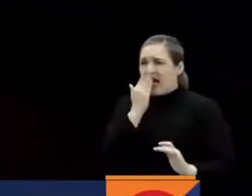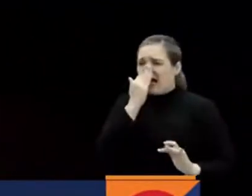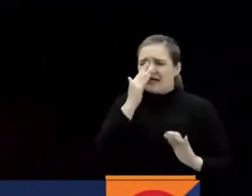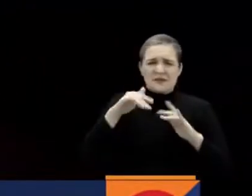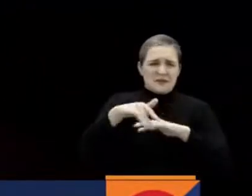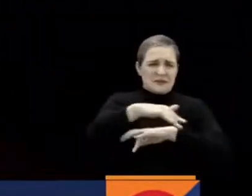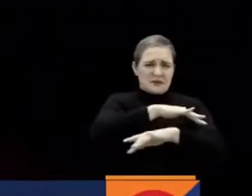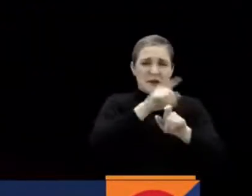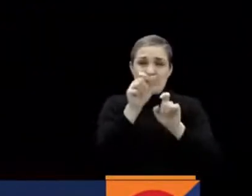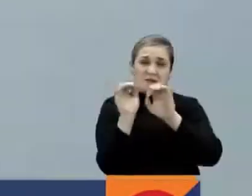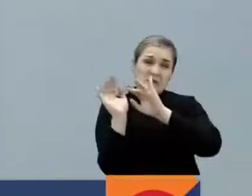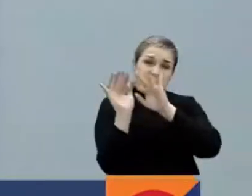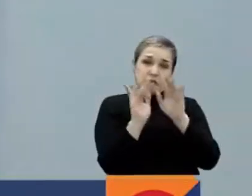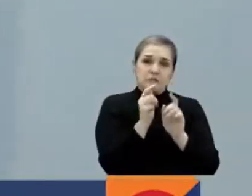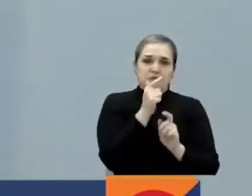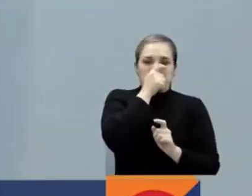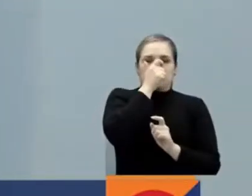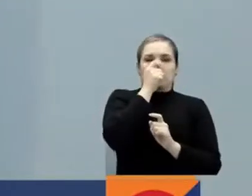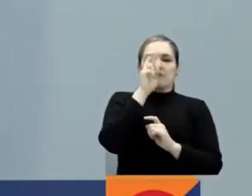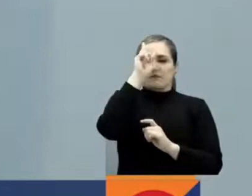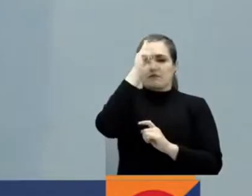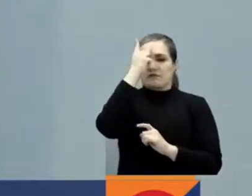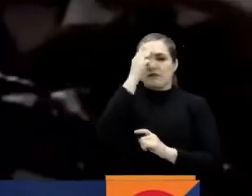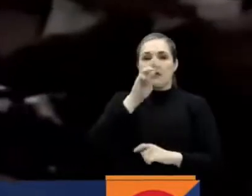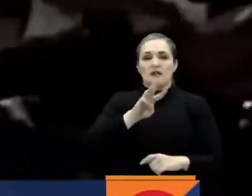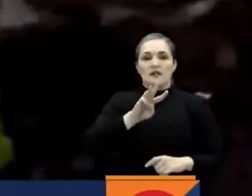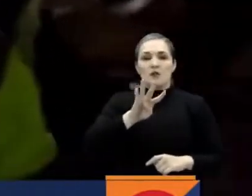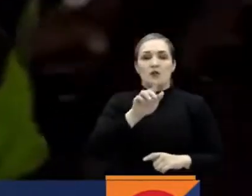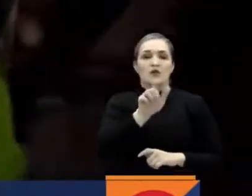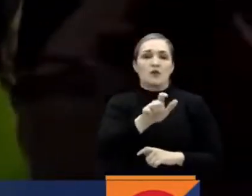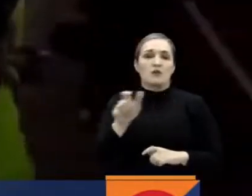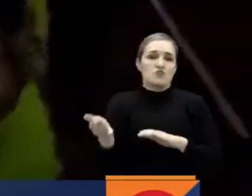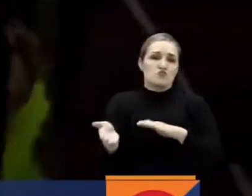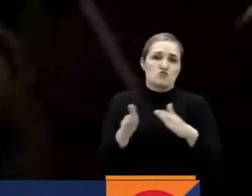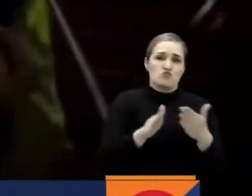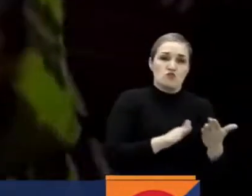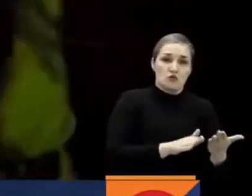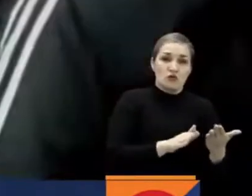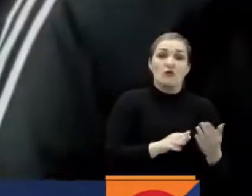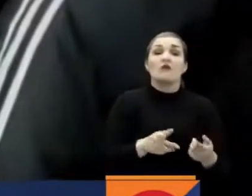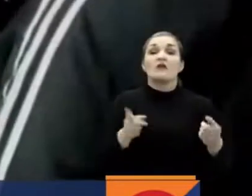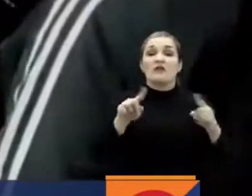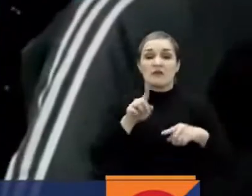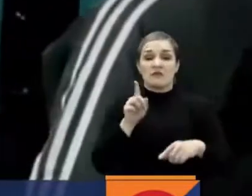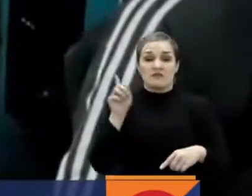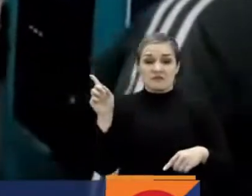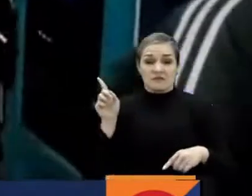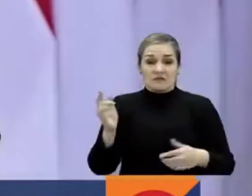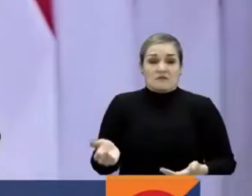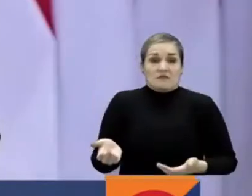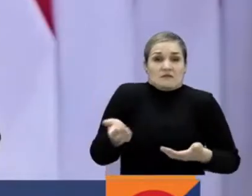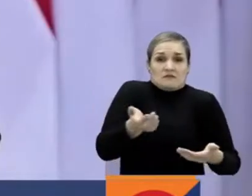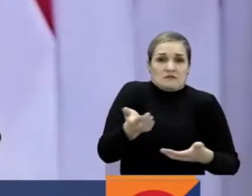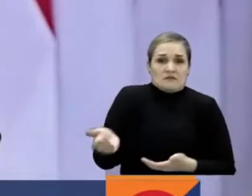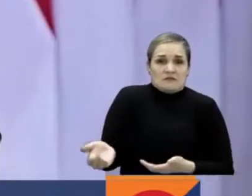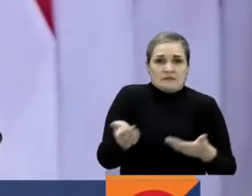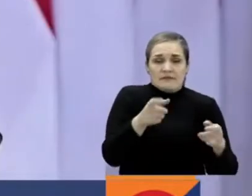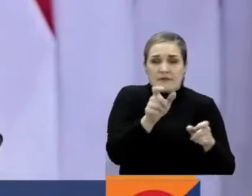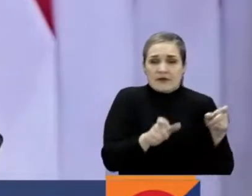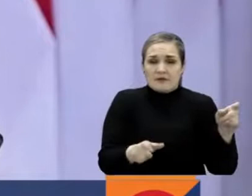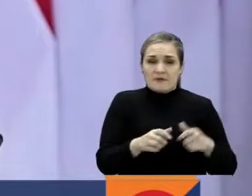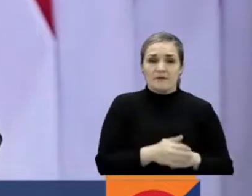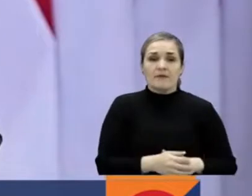en una estampida que asfixió 34 personas casi instantáneamente y dejó esta afanosa posterioridad. He